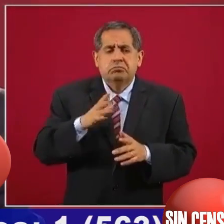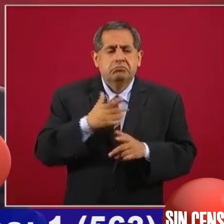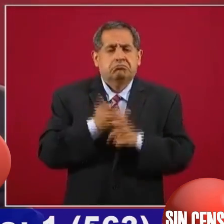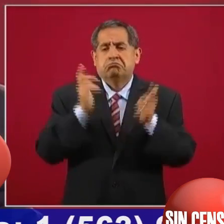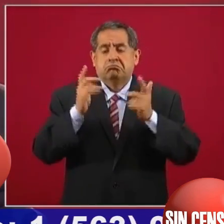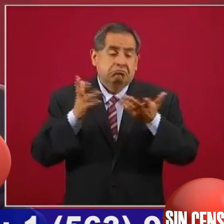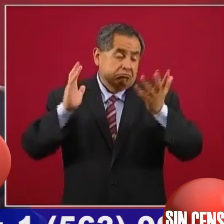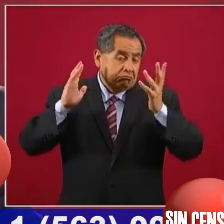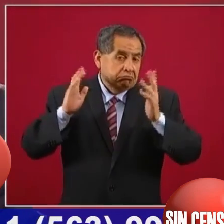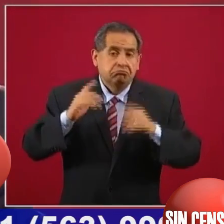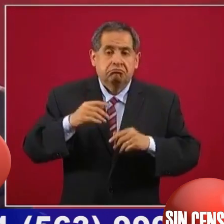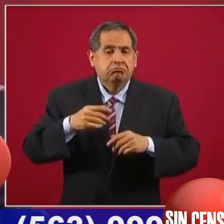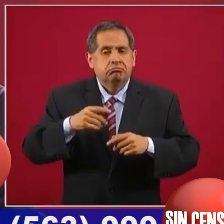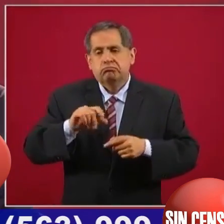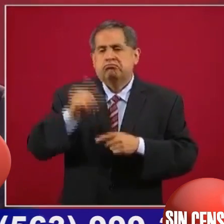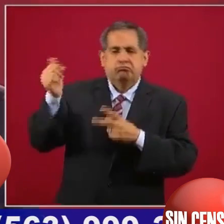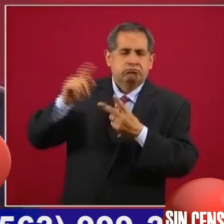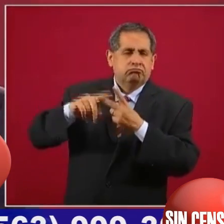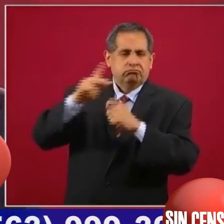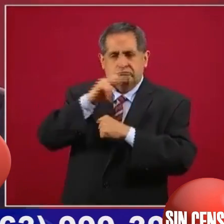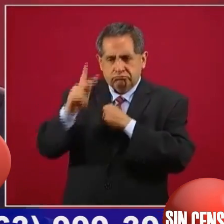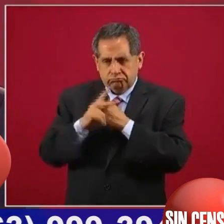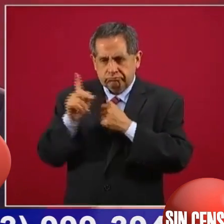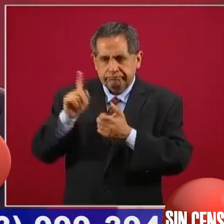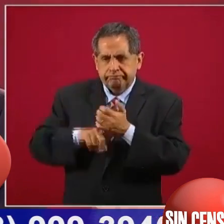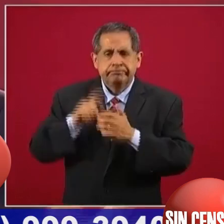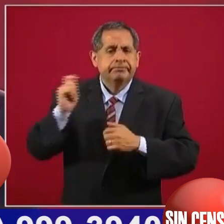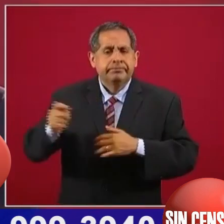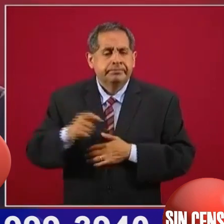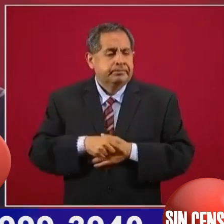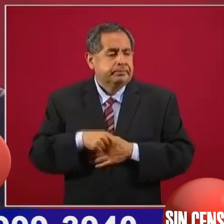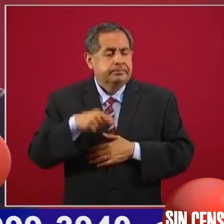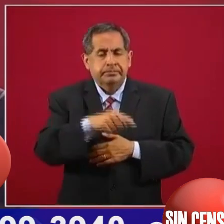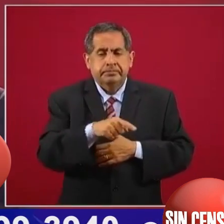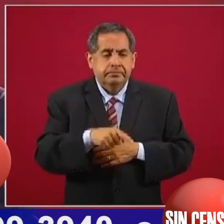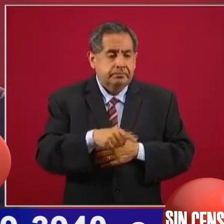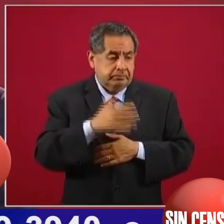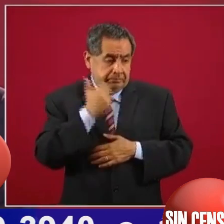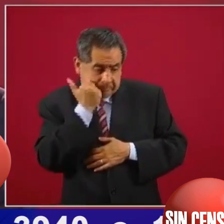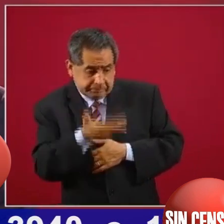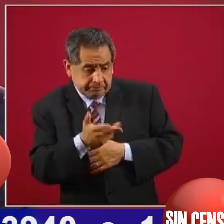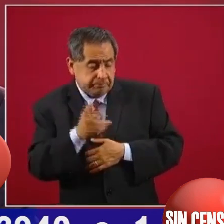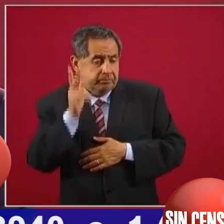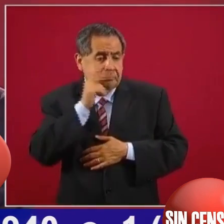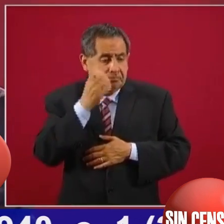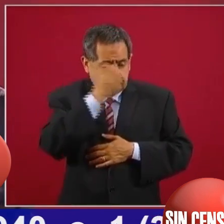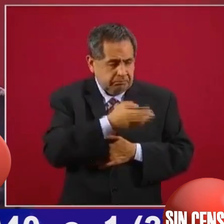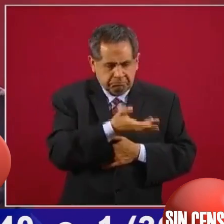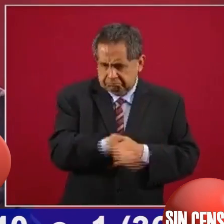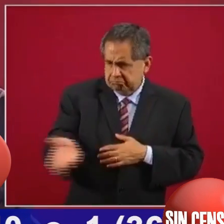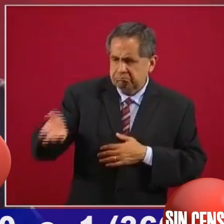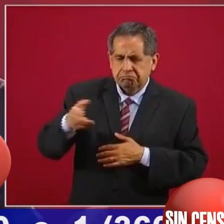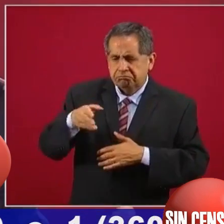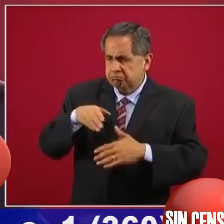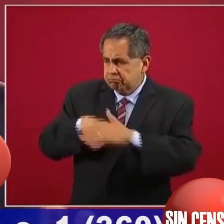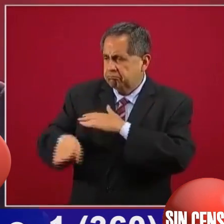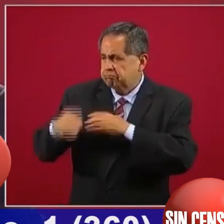condición. Otra, una política de acceso libre. El que quiera hacerse una prueba, pase a hacerse una